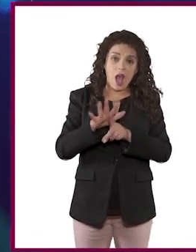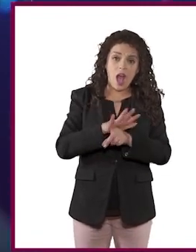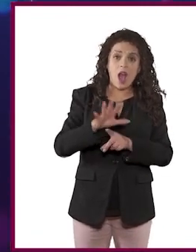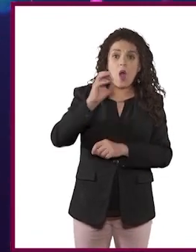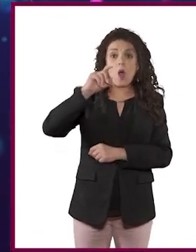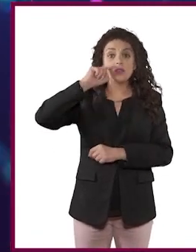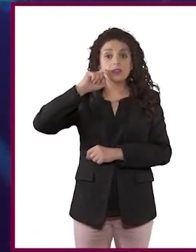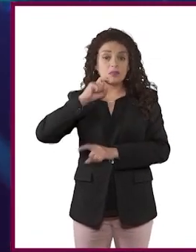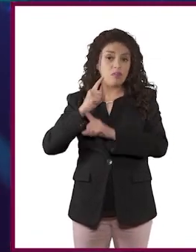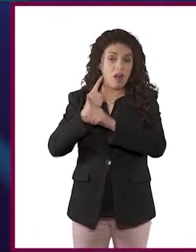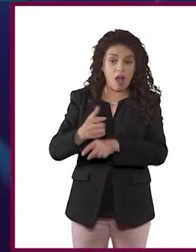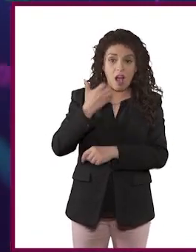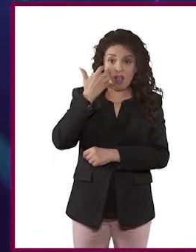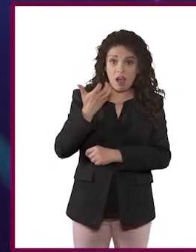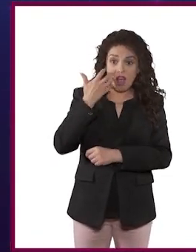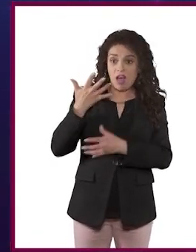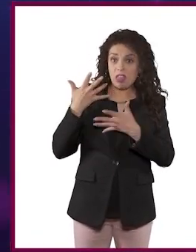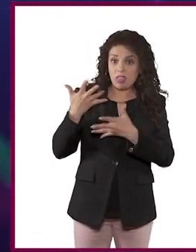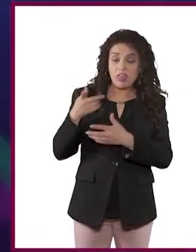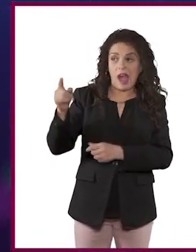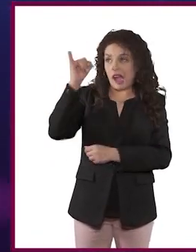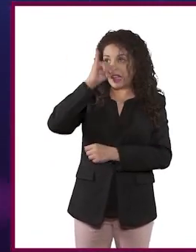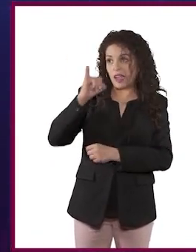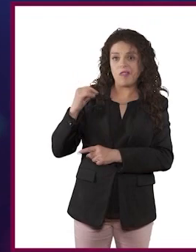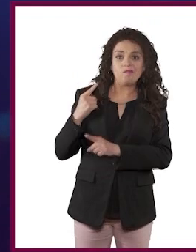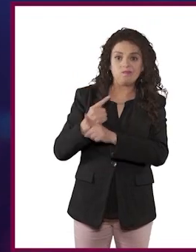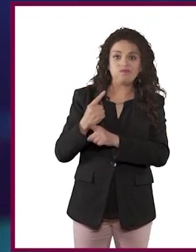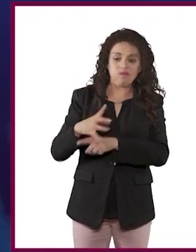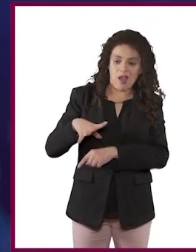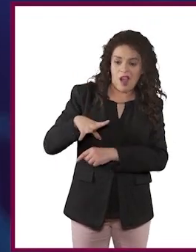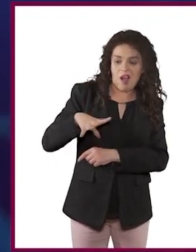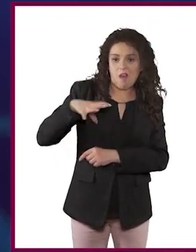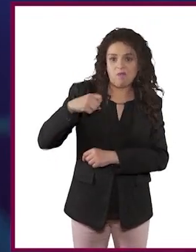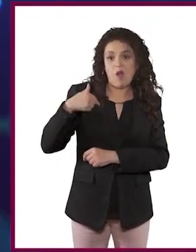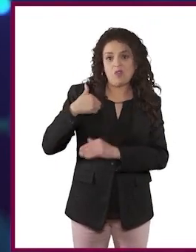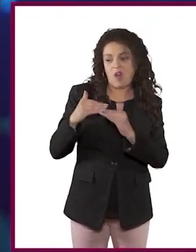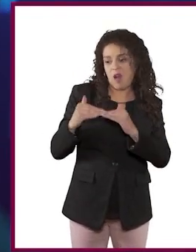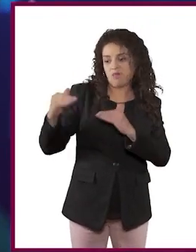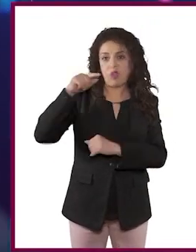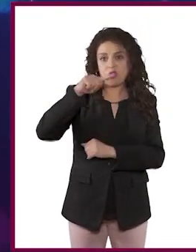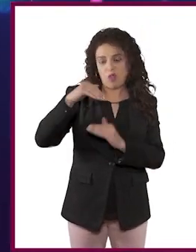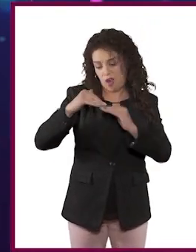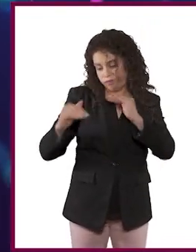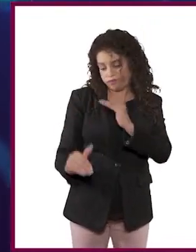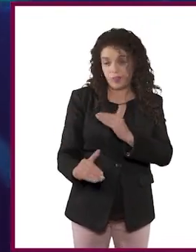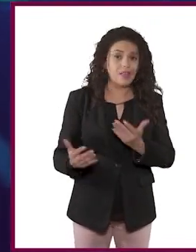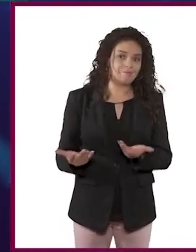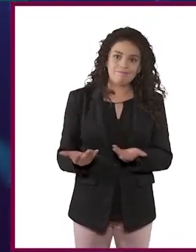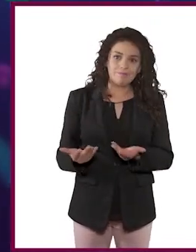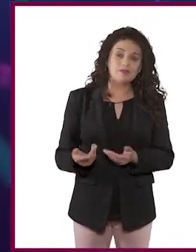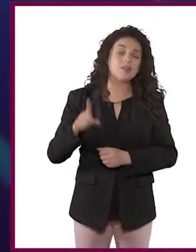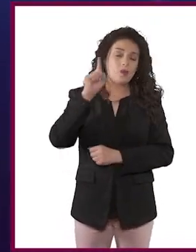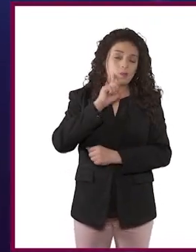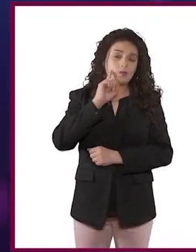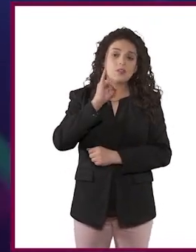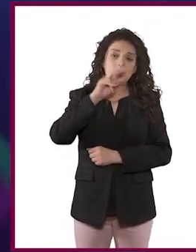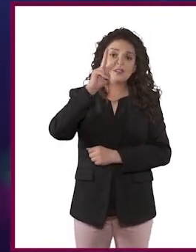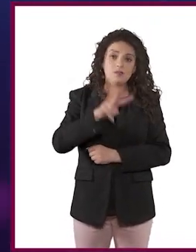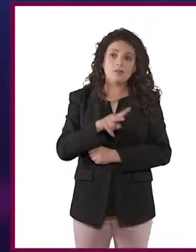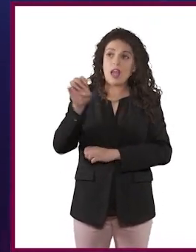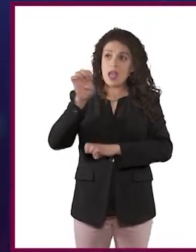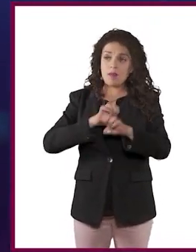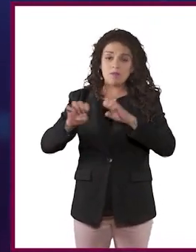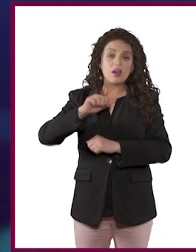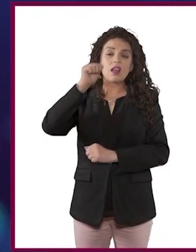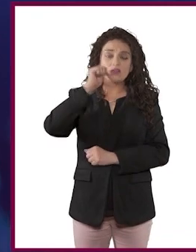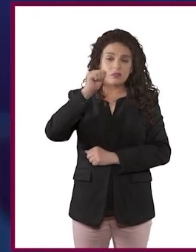sexual, ¿no?, a través del poder que te da ser el jefe, ¿no?, o estar en una situación jerárquica. Entonces no están exentas las